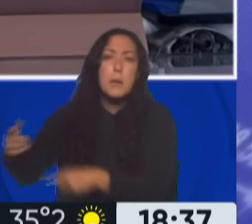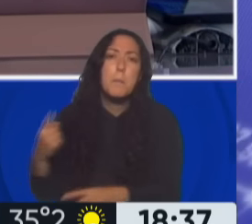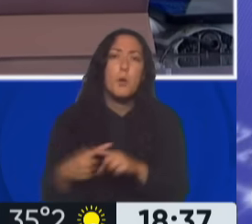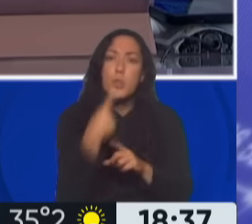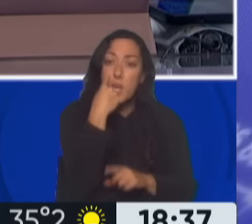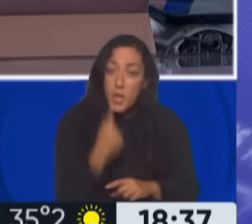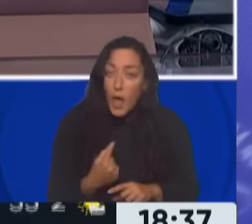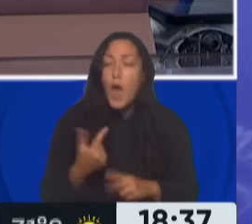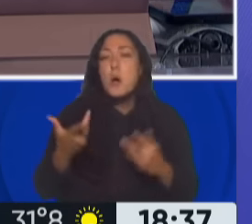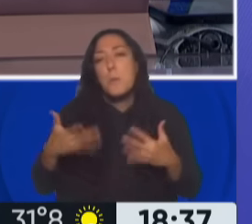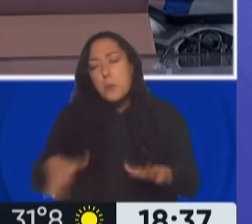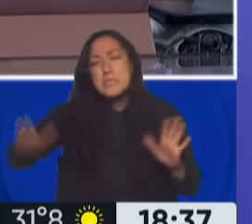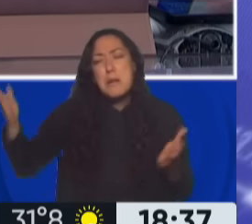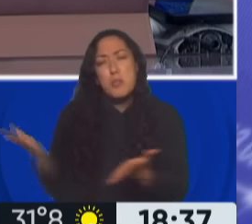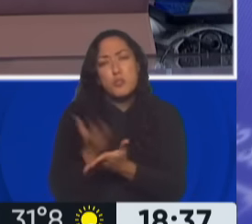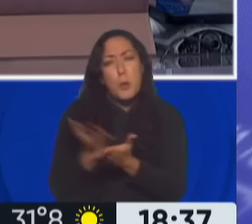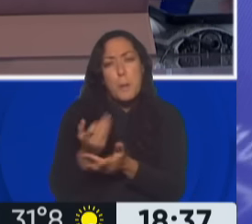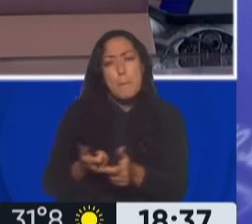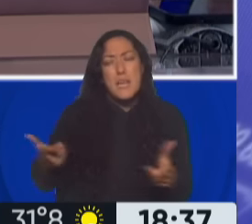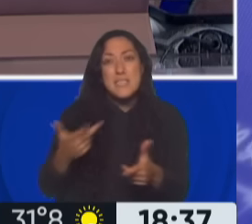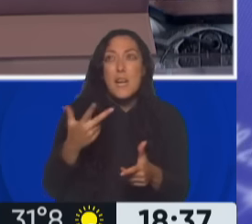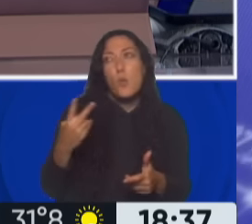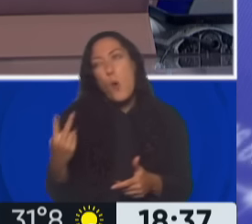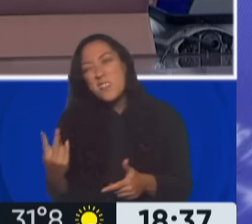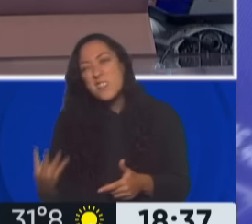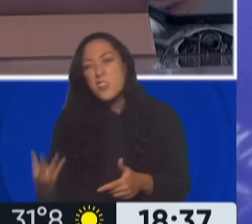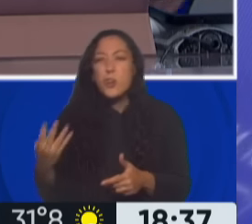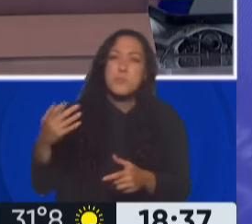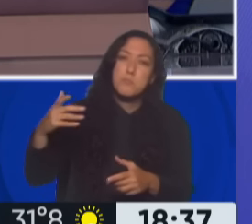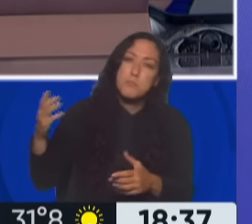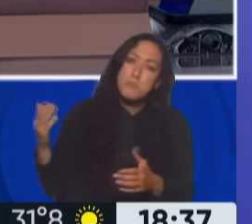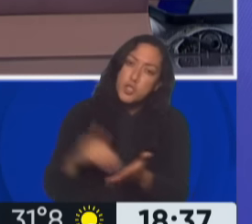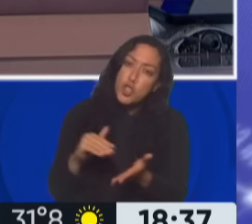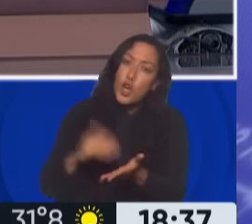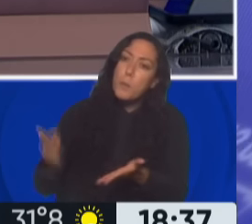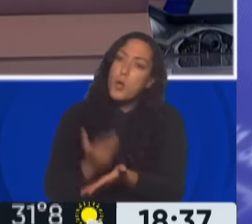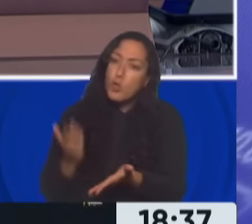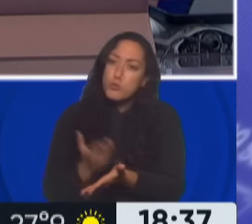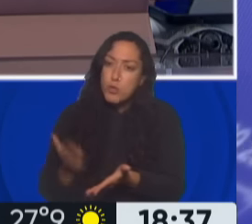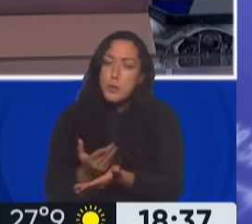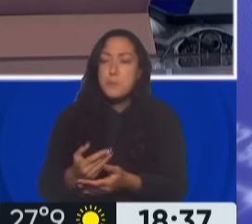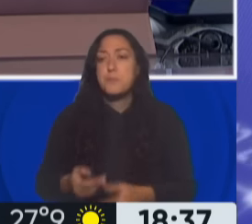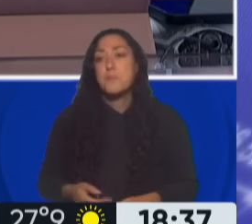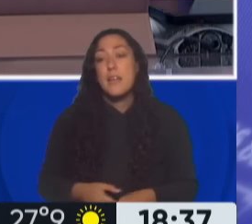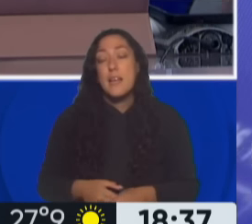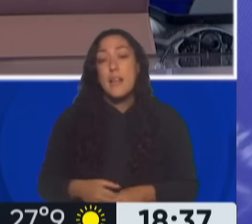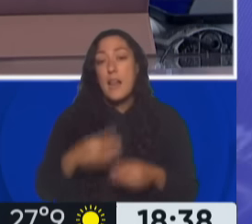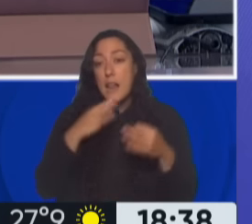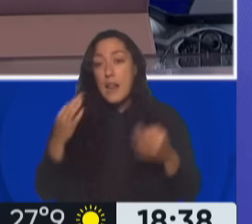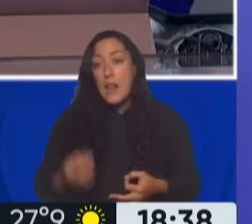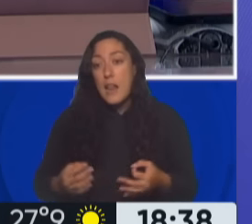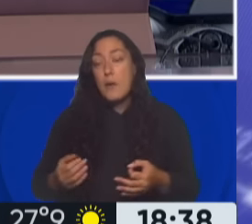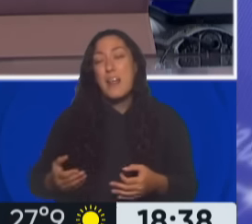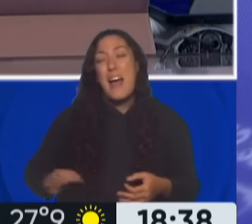mucho más. Mucho más, de hecho, bueno, son 3 o 4 millones diarios que llegó a producir. No es el más bajo de lo que llegó a producir en